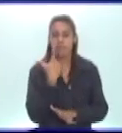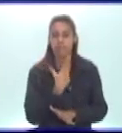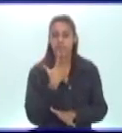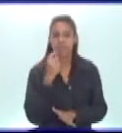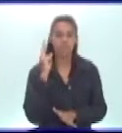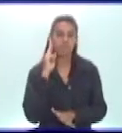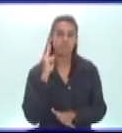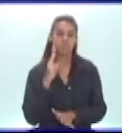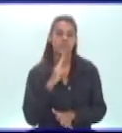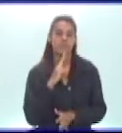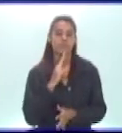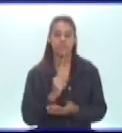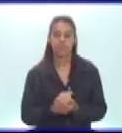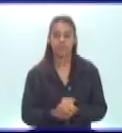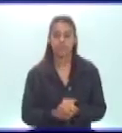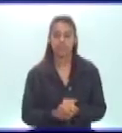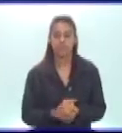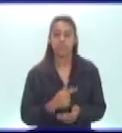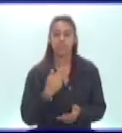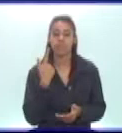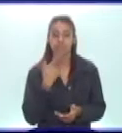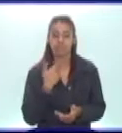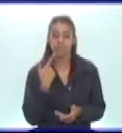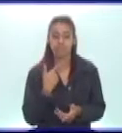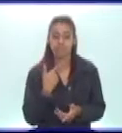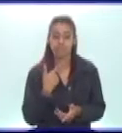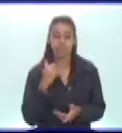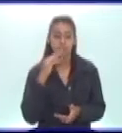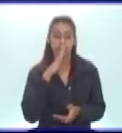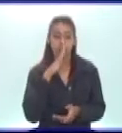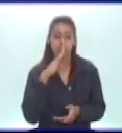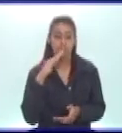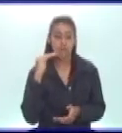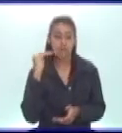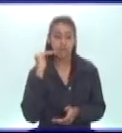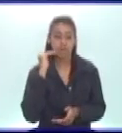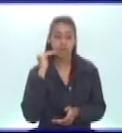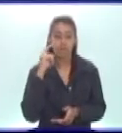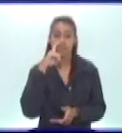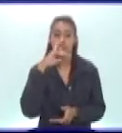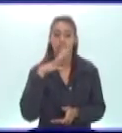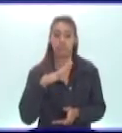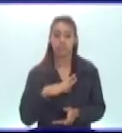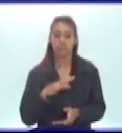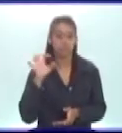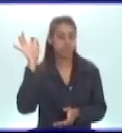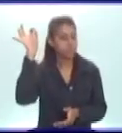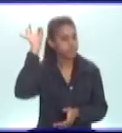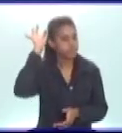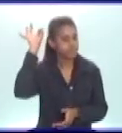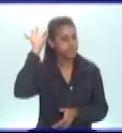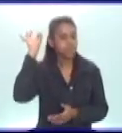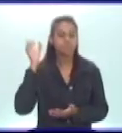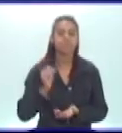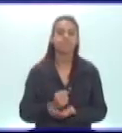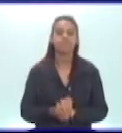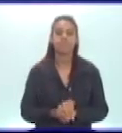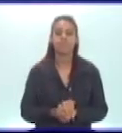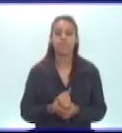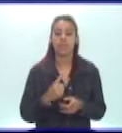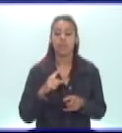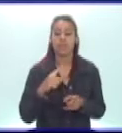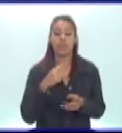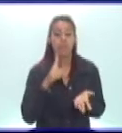sordos y el lenguaje oral para los hipoacúsicos y los niños que tienen implante coclear. En caso